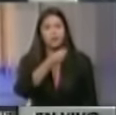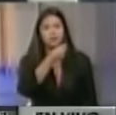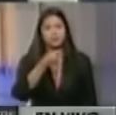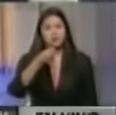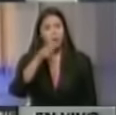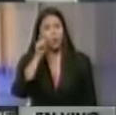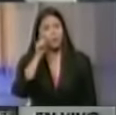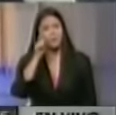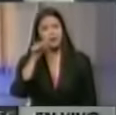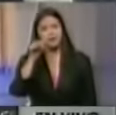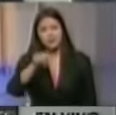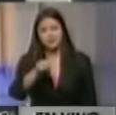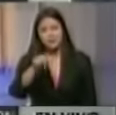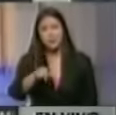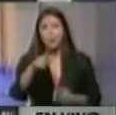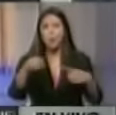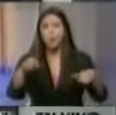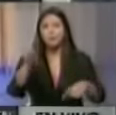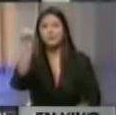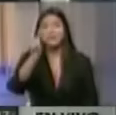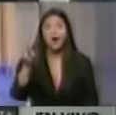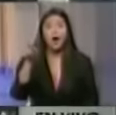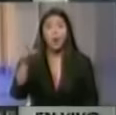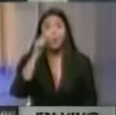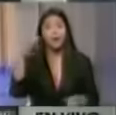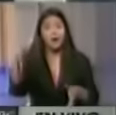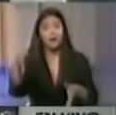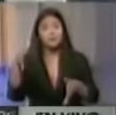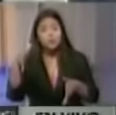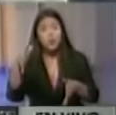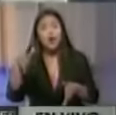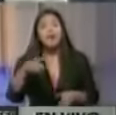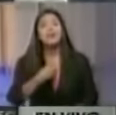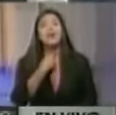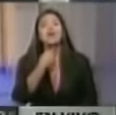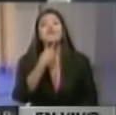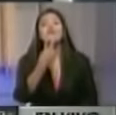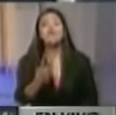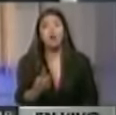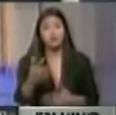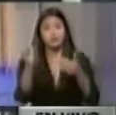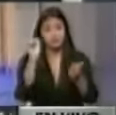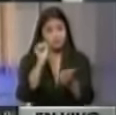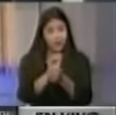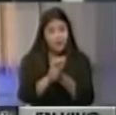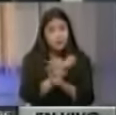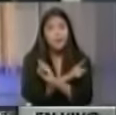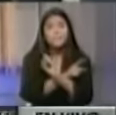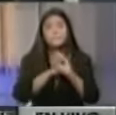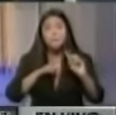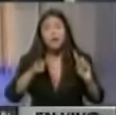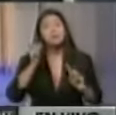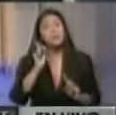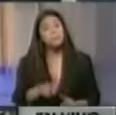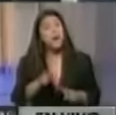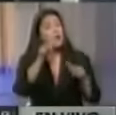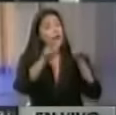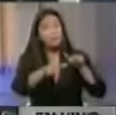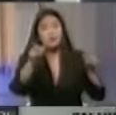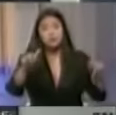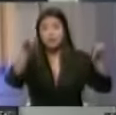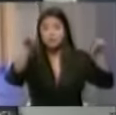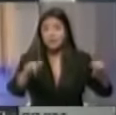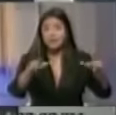privado de libertad que en días pasados ganó el Festival de la Voz Penitenciaria, pero también nos sorprendieron gratamente los privados de libertad de